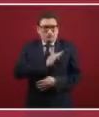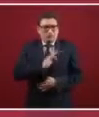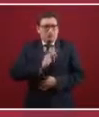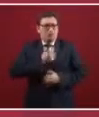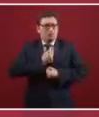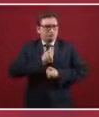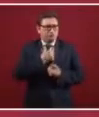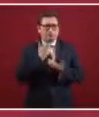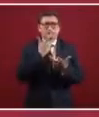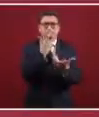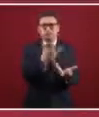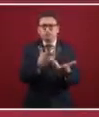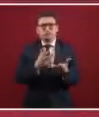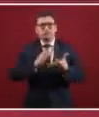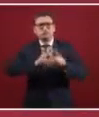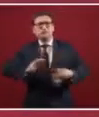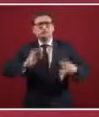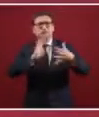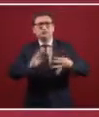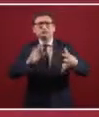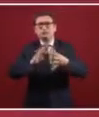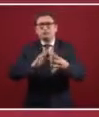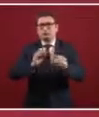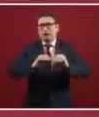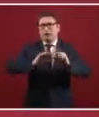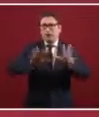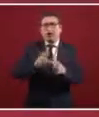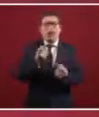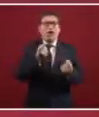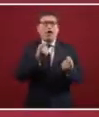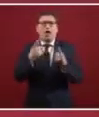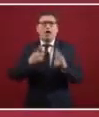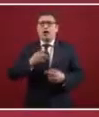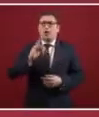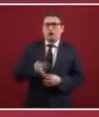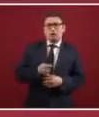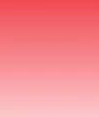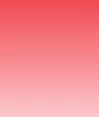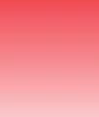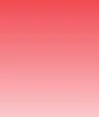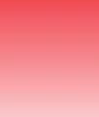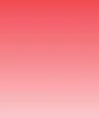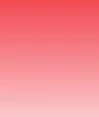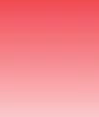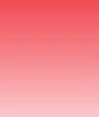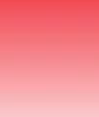exprese, que se garantice el derecho a disentir, y eso es lo que estamos buscando.